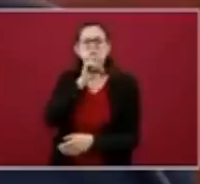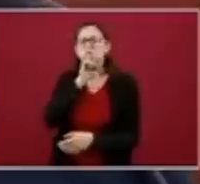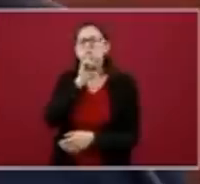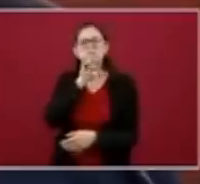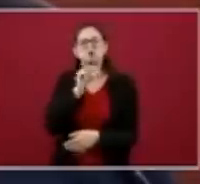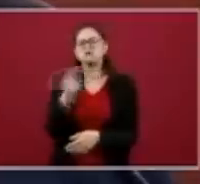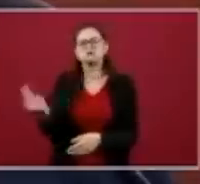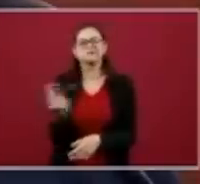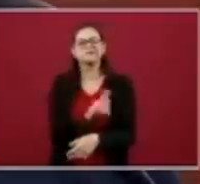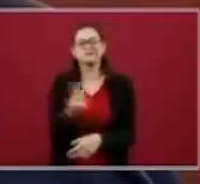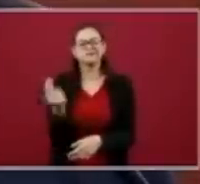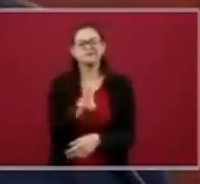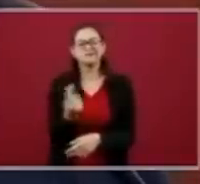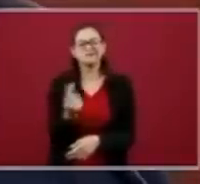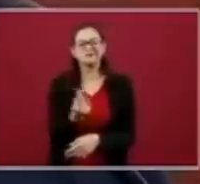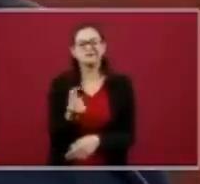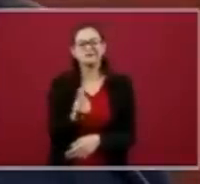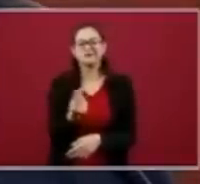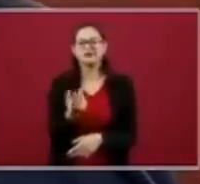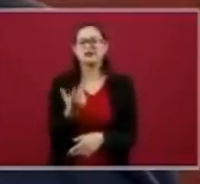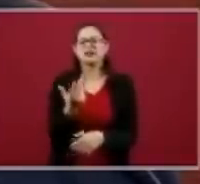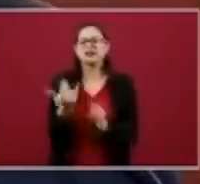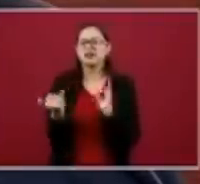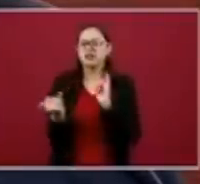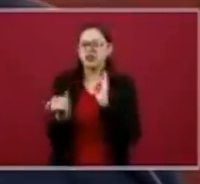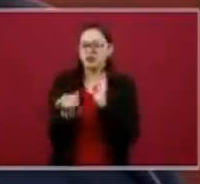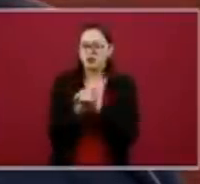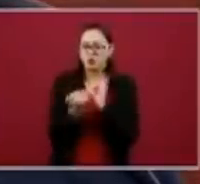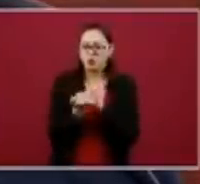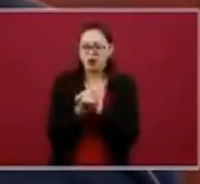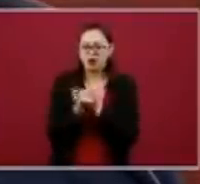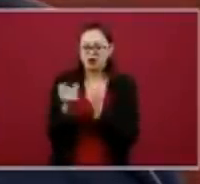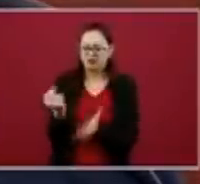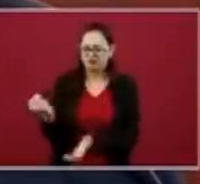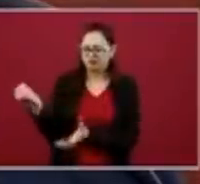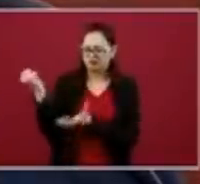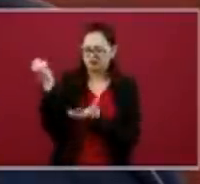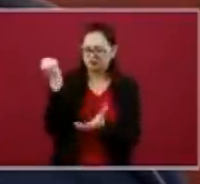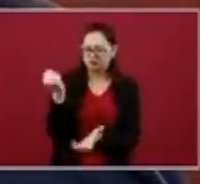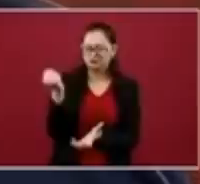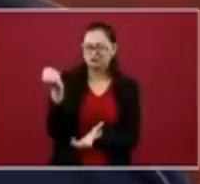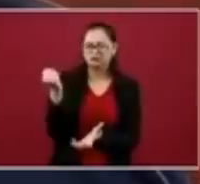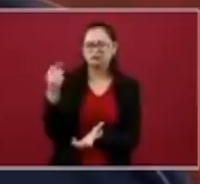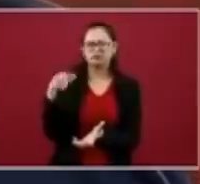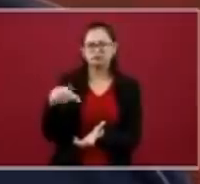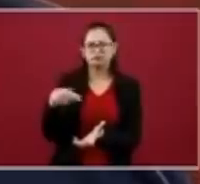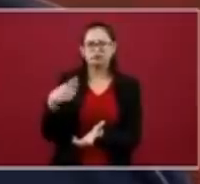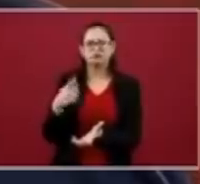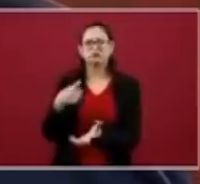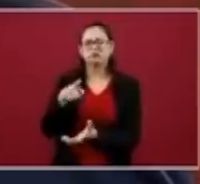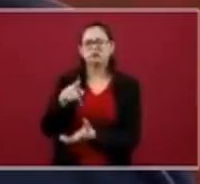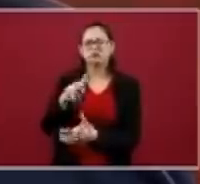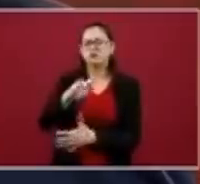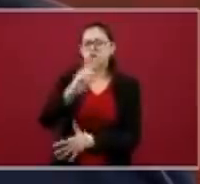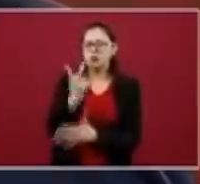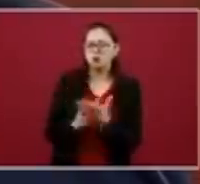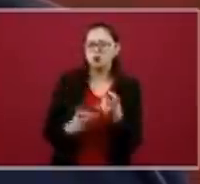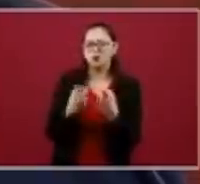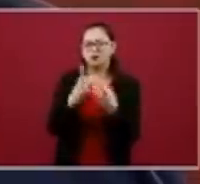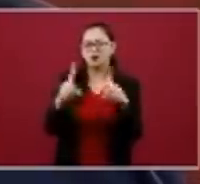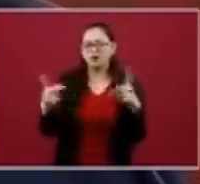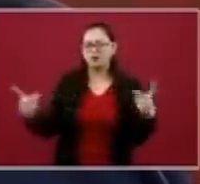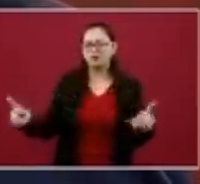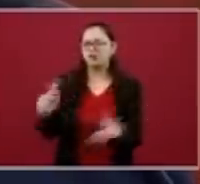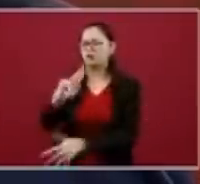nos permite el que se puedan financiar programas para el desarrollo, para la creación